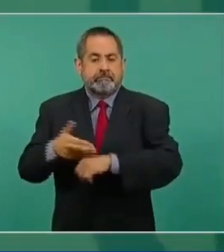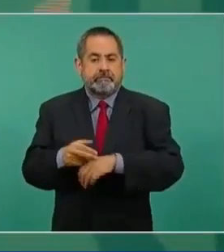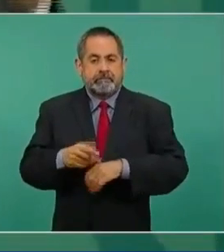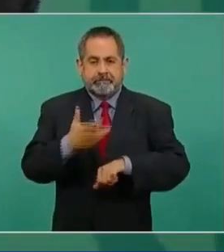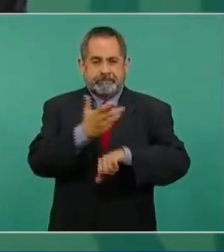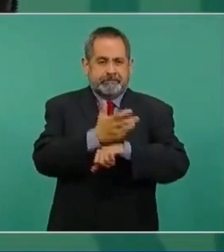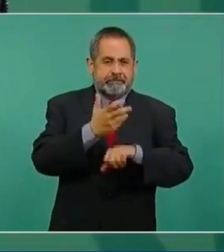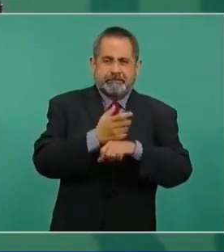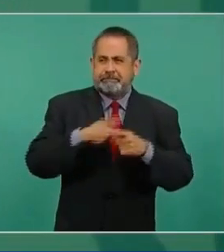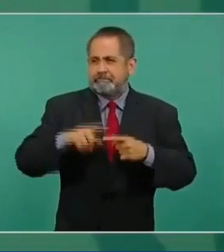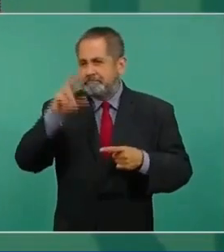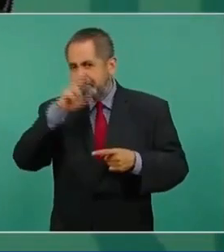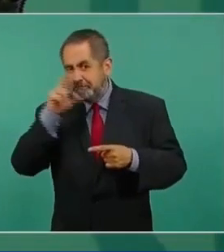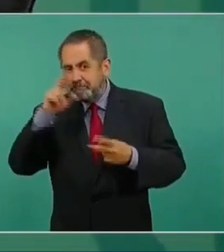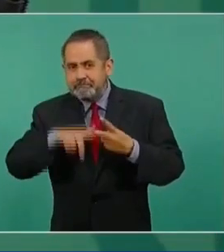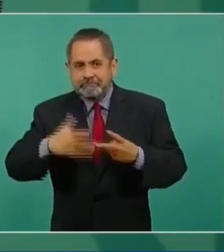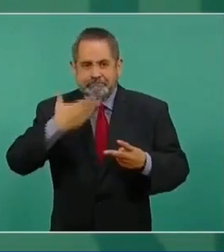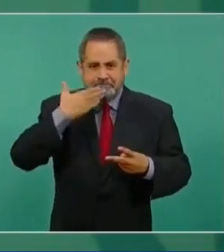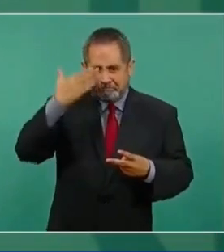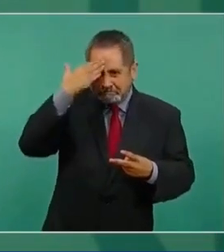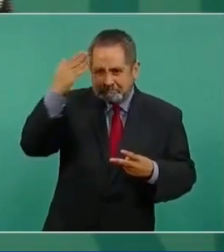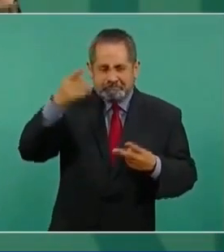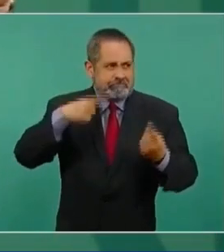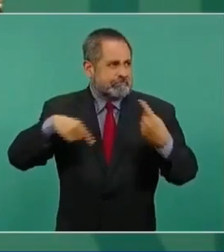Estados Unidos, Rusia, Arabia Saudita,